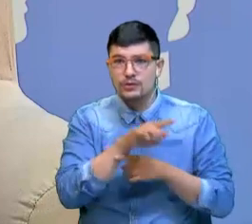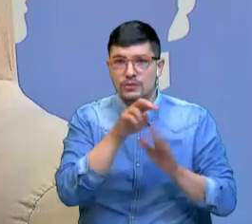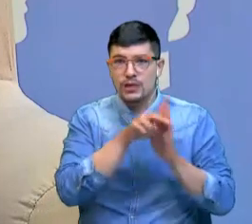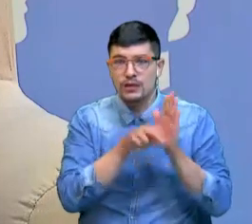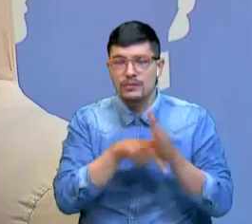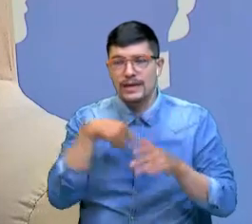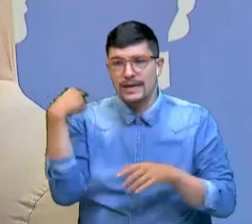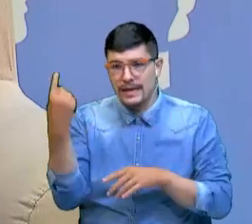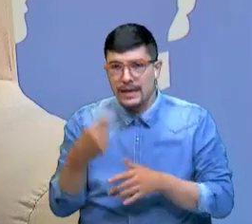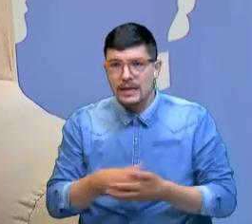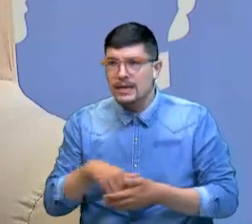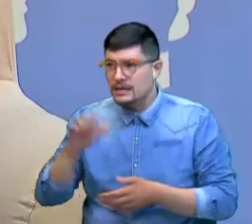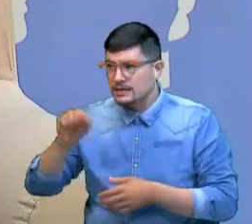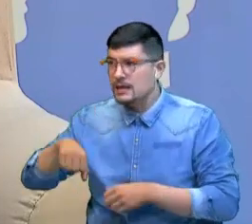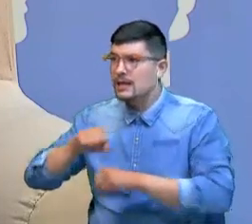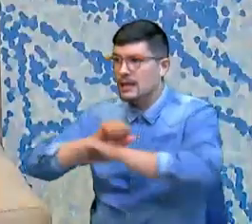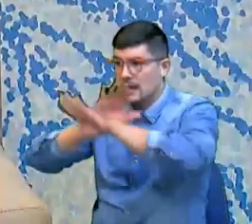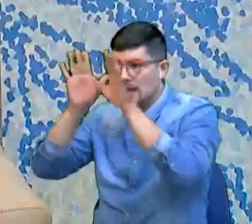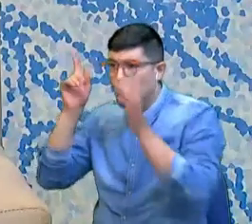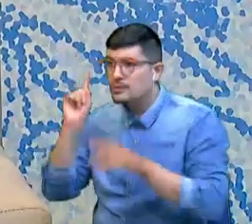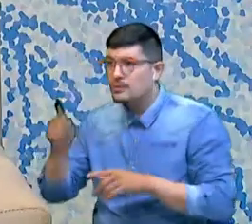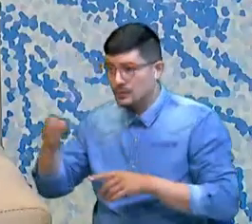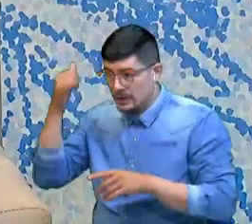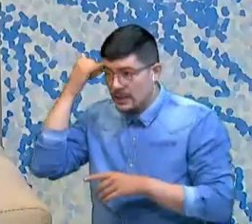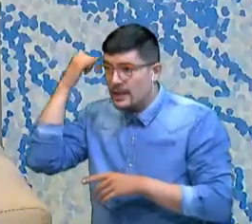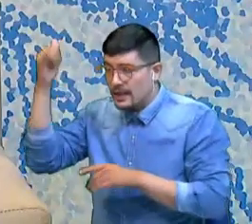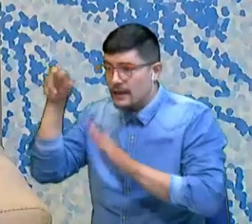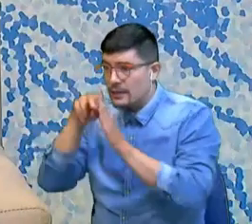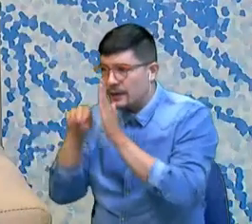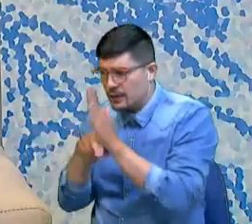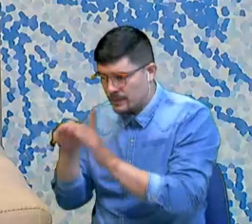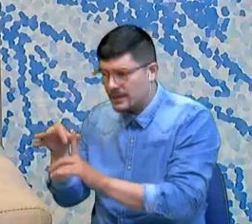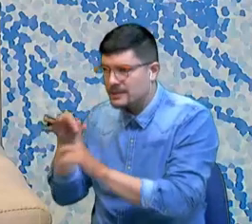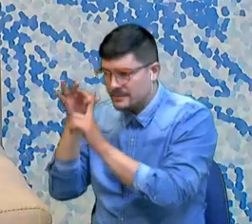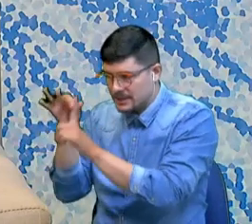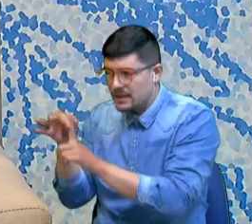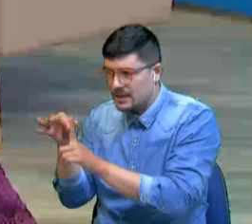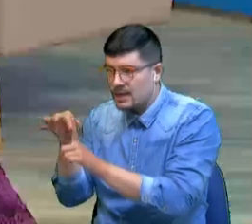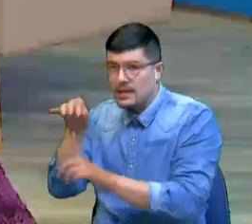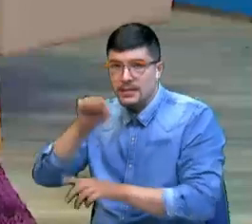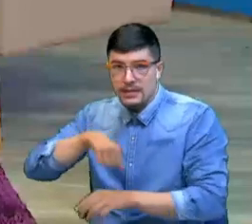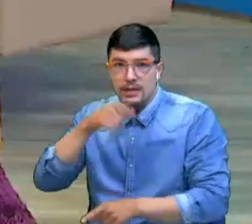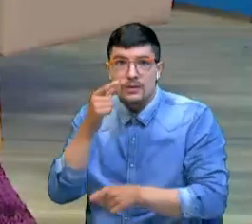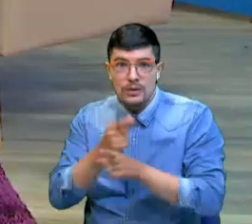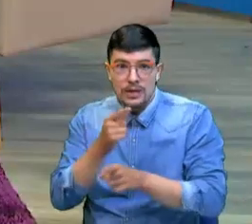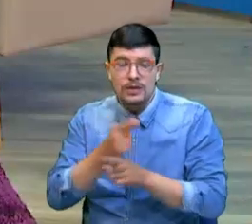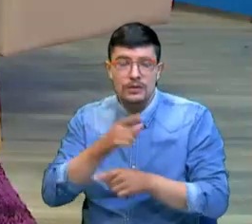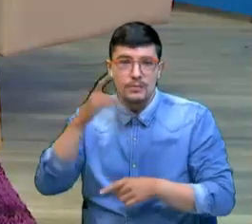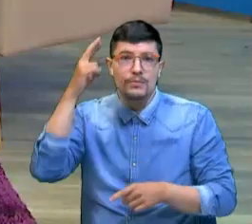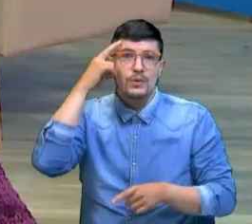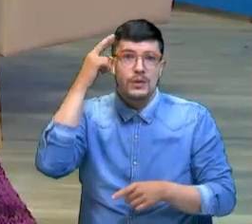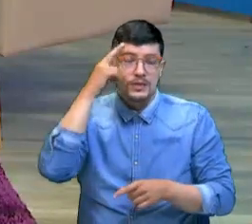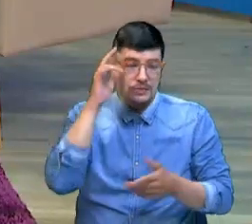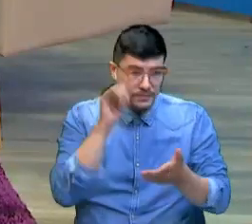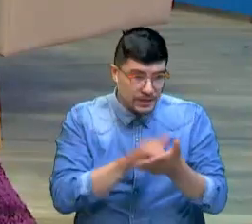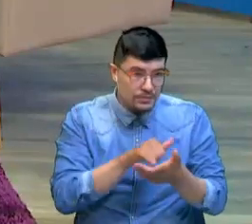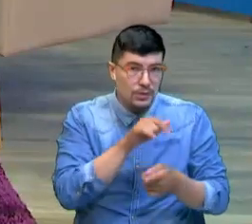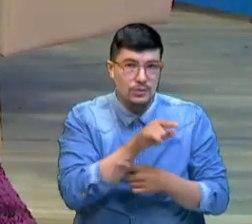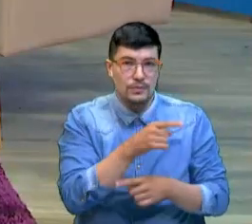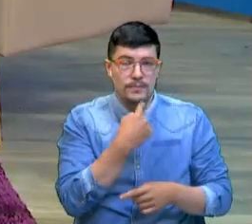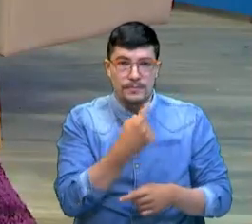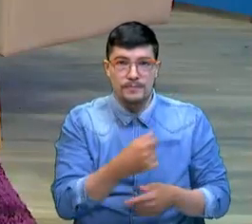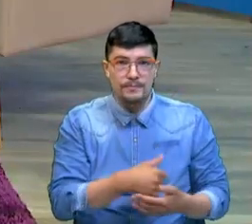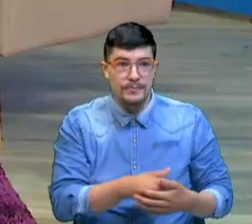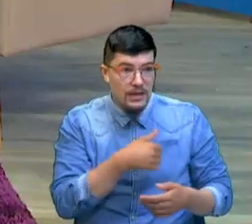general. Claro, porque esa sería la idea. Exacto. De que sea un régimen especial. Exacto. Luego, en ese sentido, habría lugar,